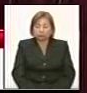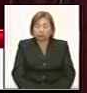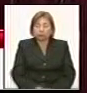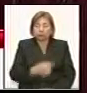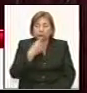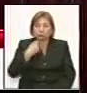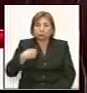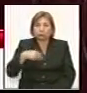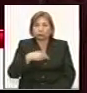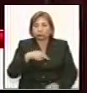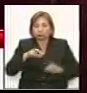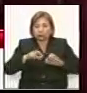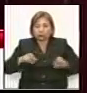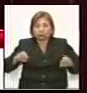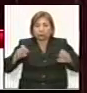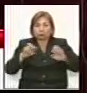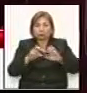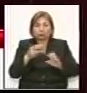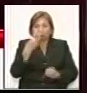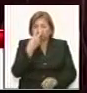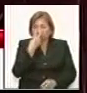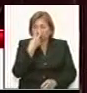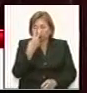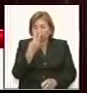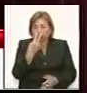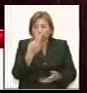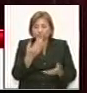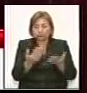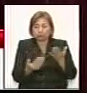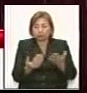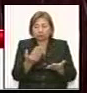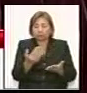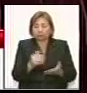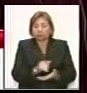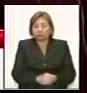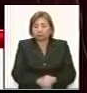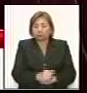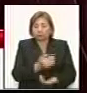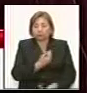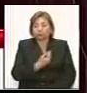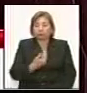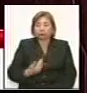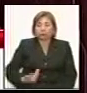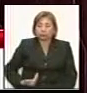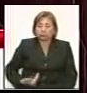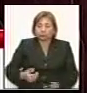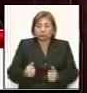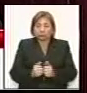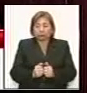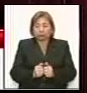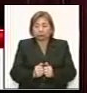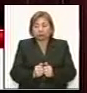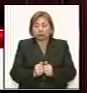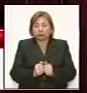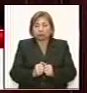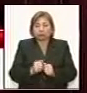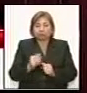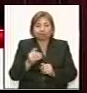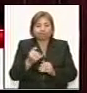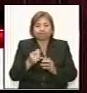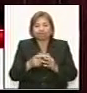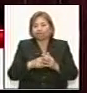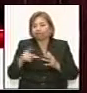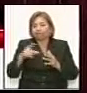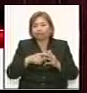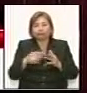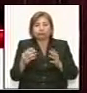ámbito parlamentario y hemos visto una posición de gobierno en relación con la migración